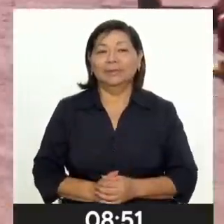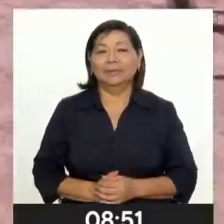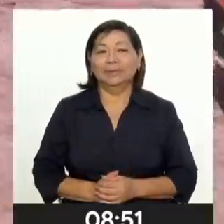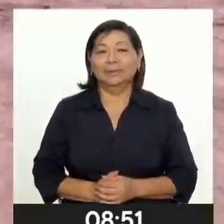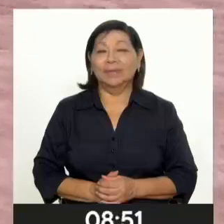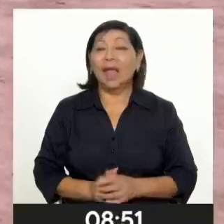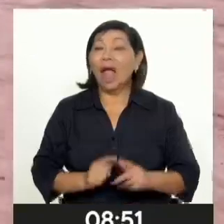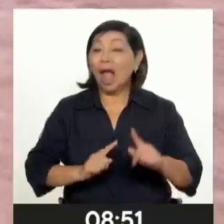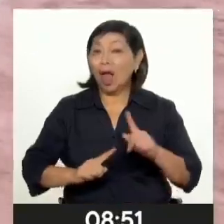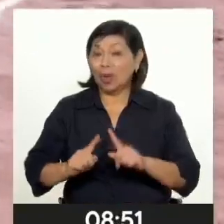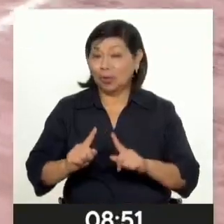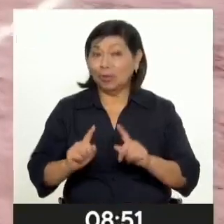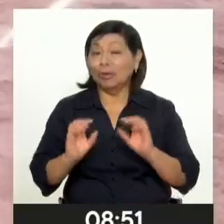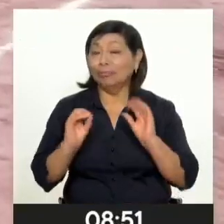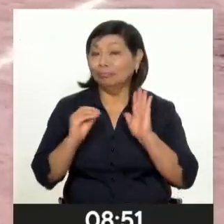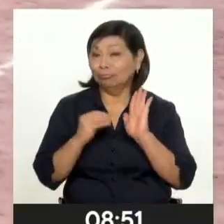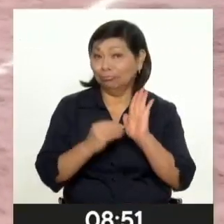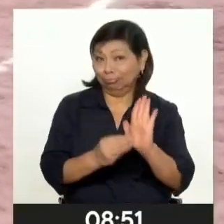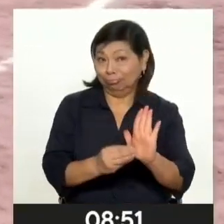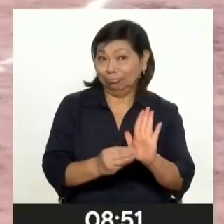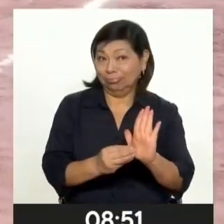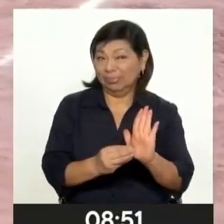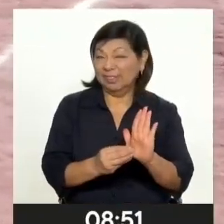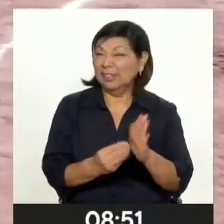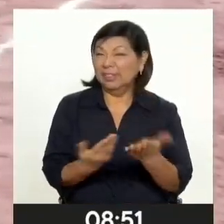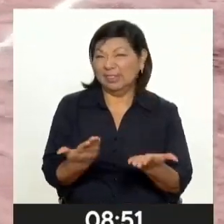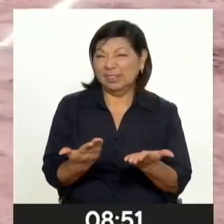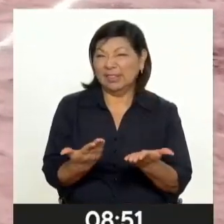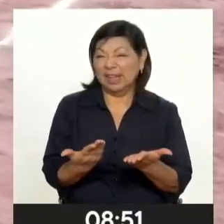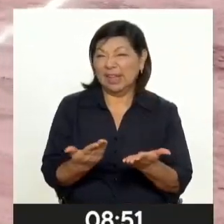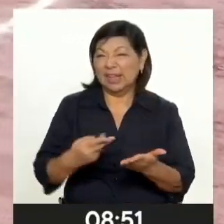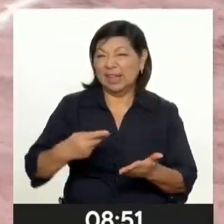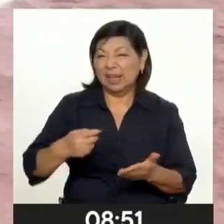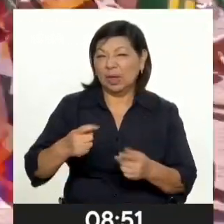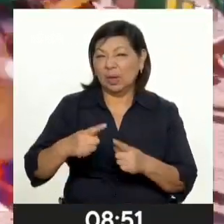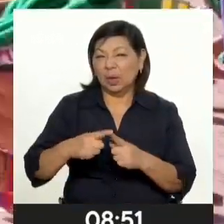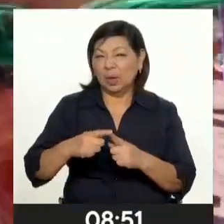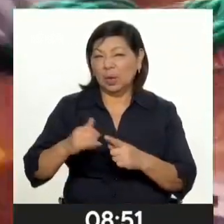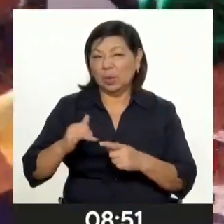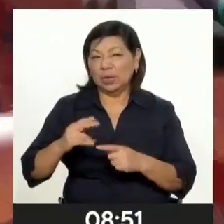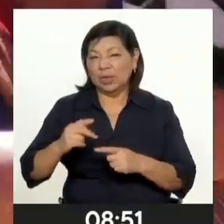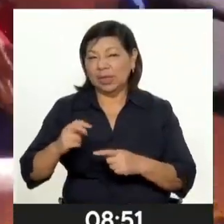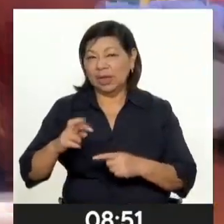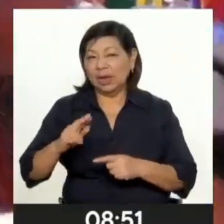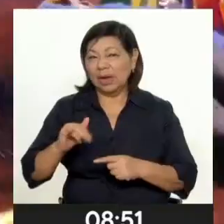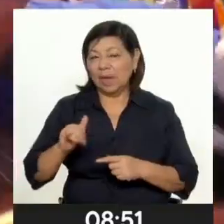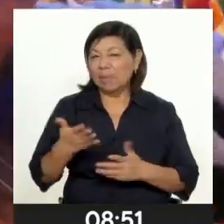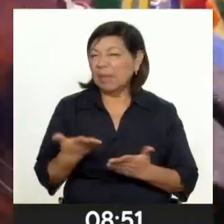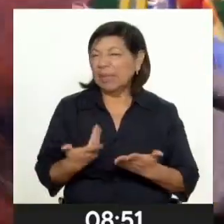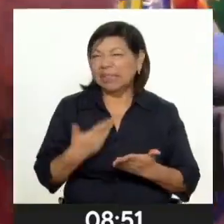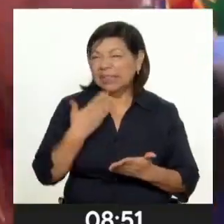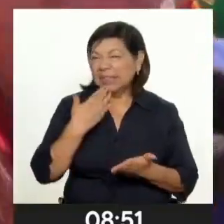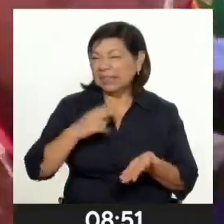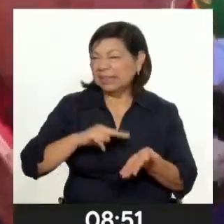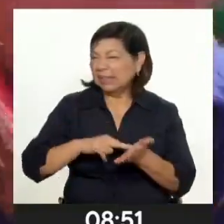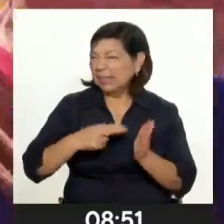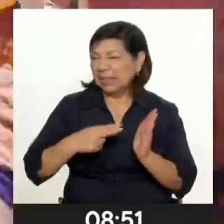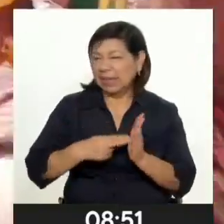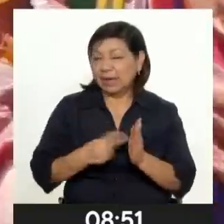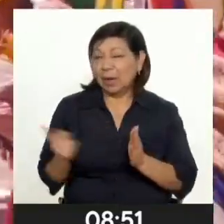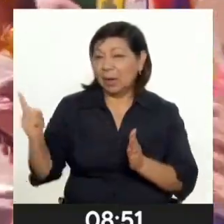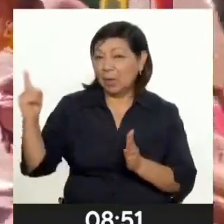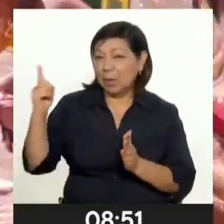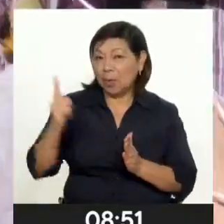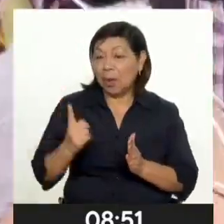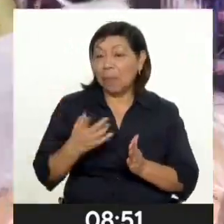Son algunas de las postales que forman parte del denominado Yactaman Kutirik Raimi, rito incaico que quiere decir vuelve la